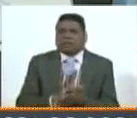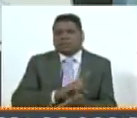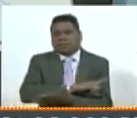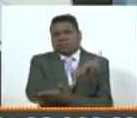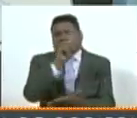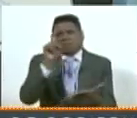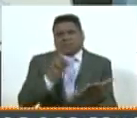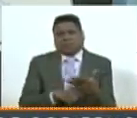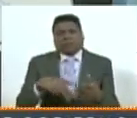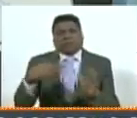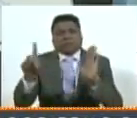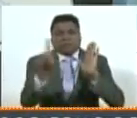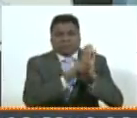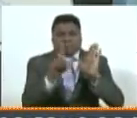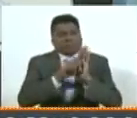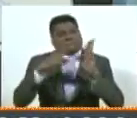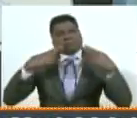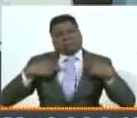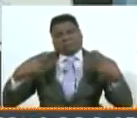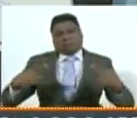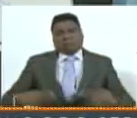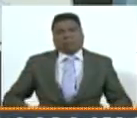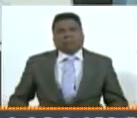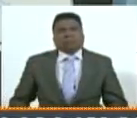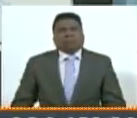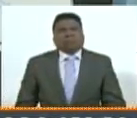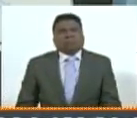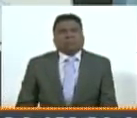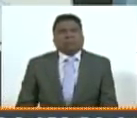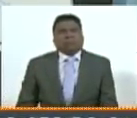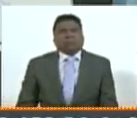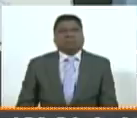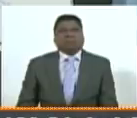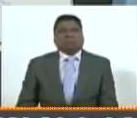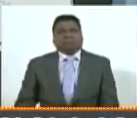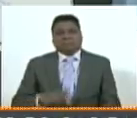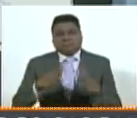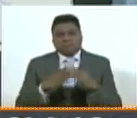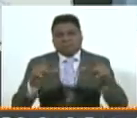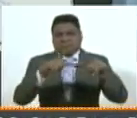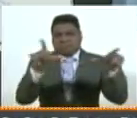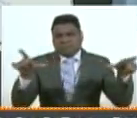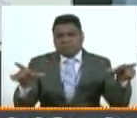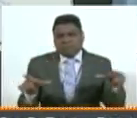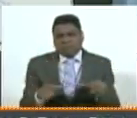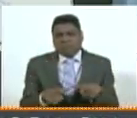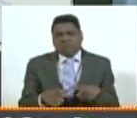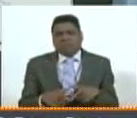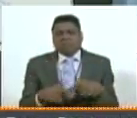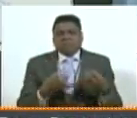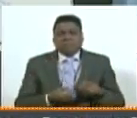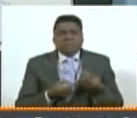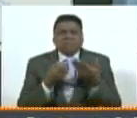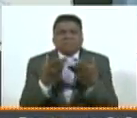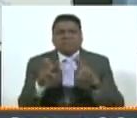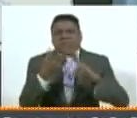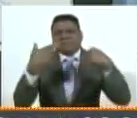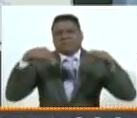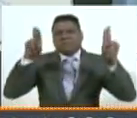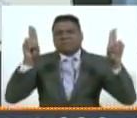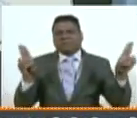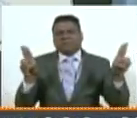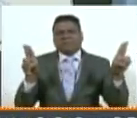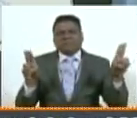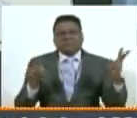de los Derechos Humanos por lo que este debe ser un espacio que garantice la paz de